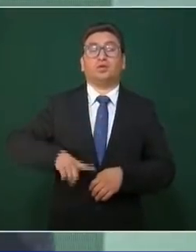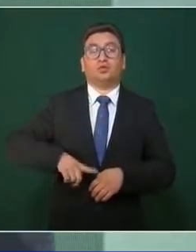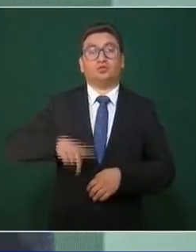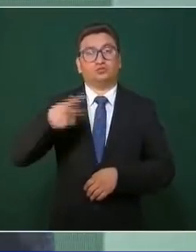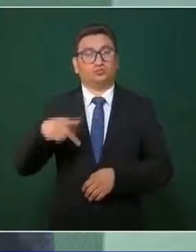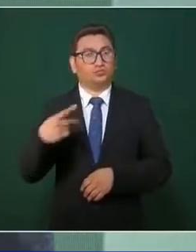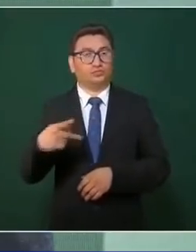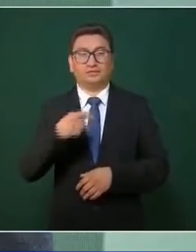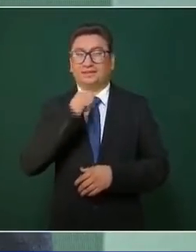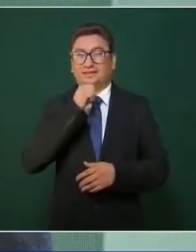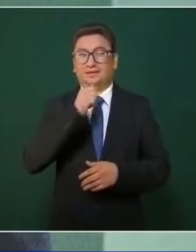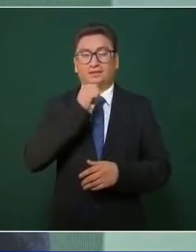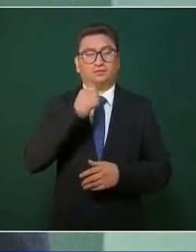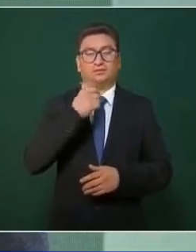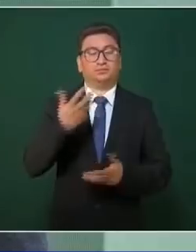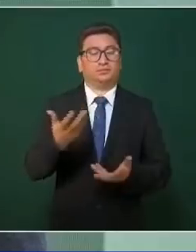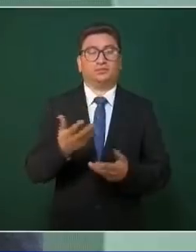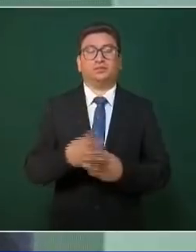más,